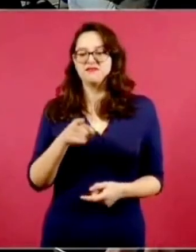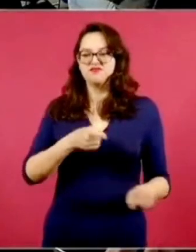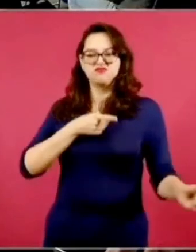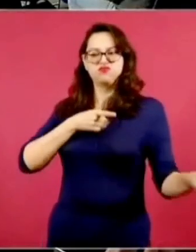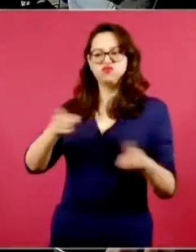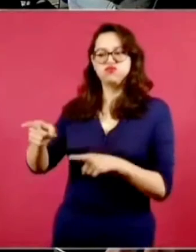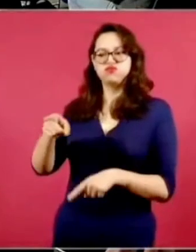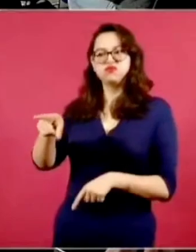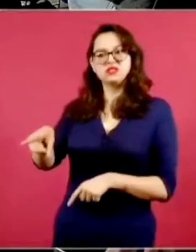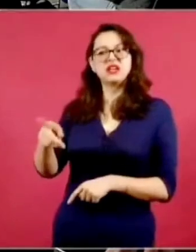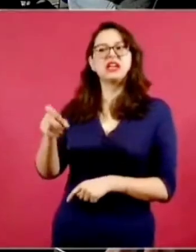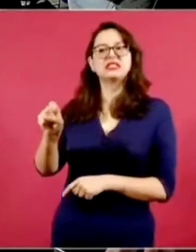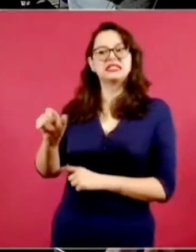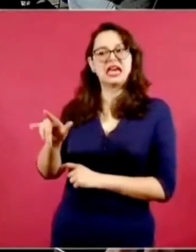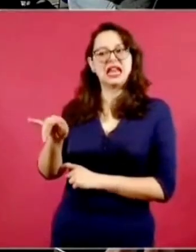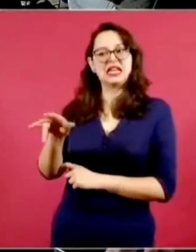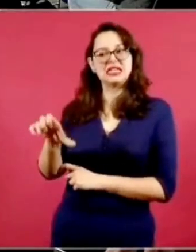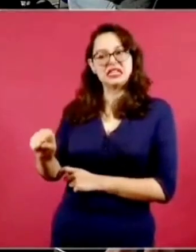de que se habían